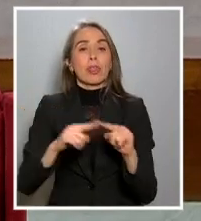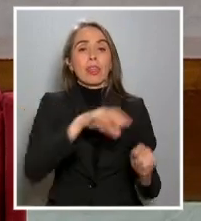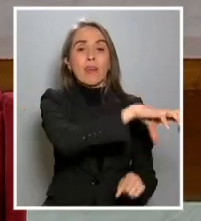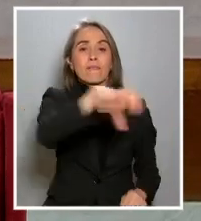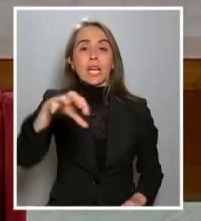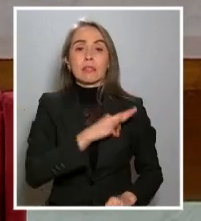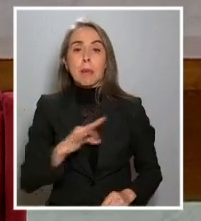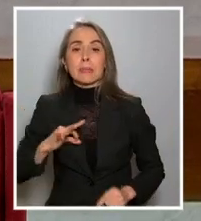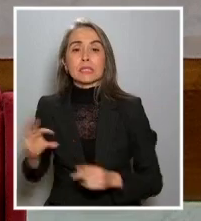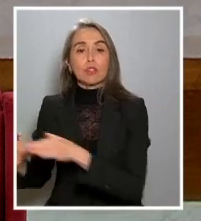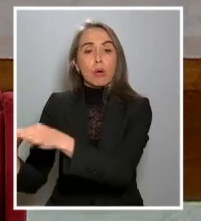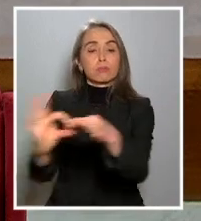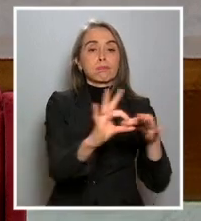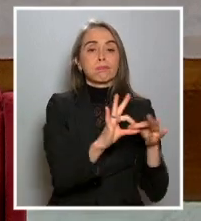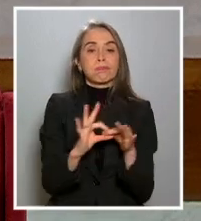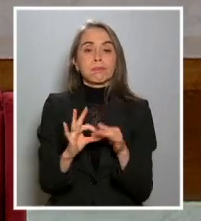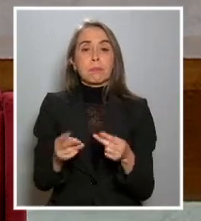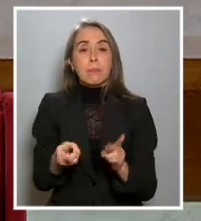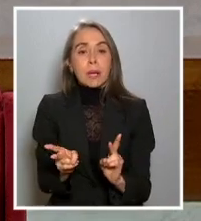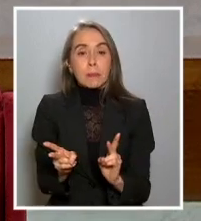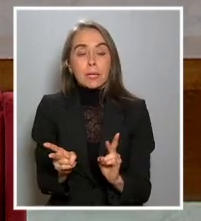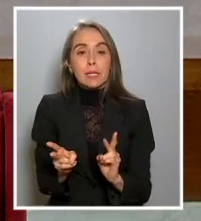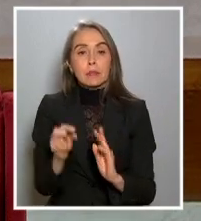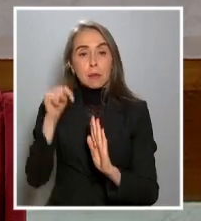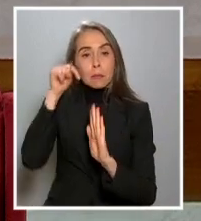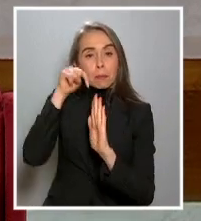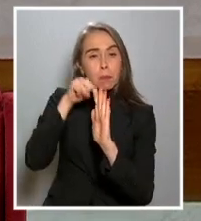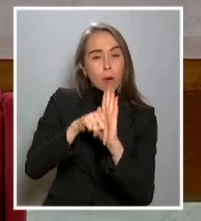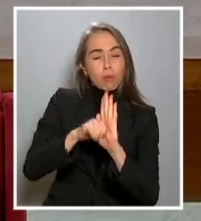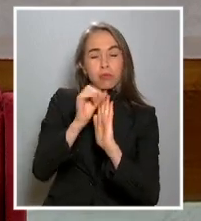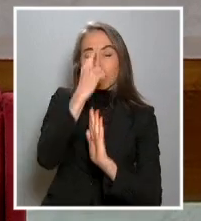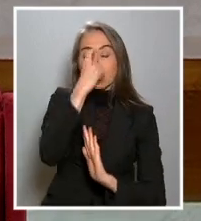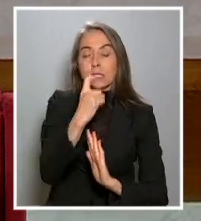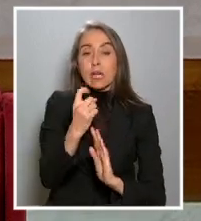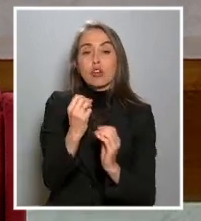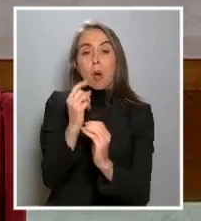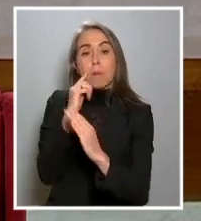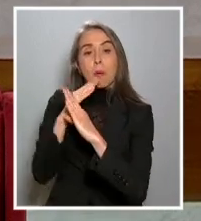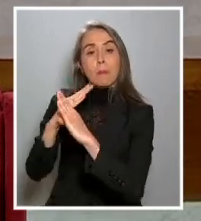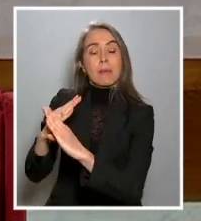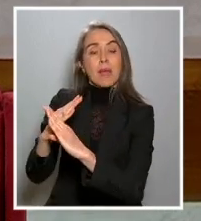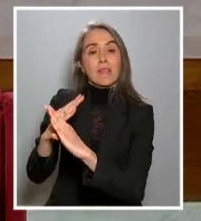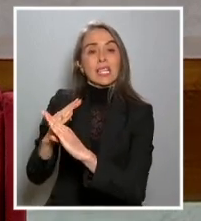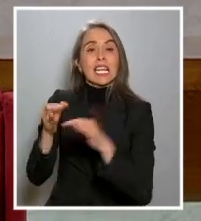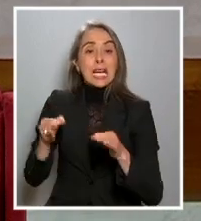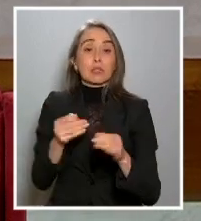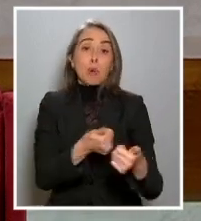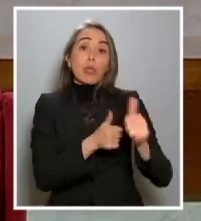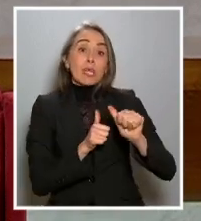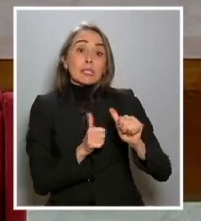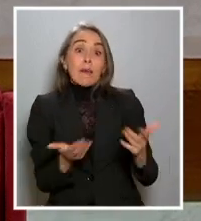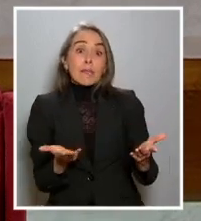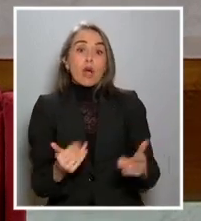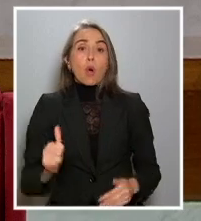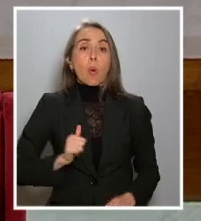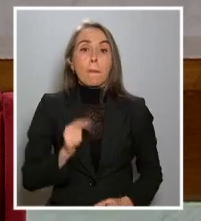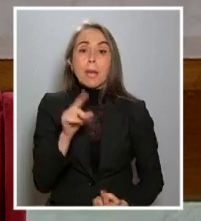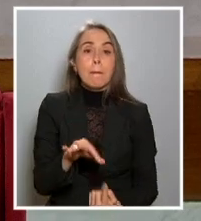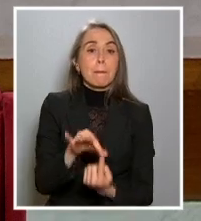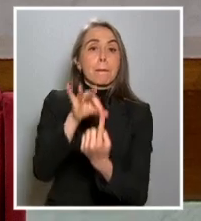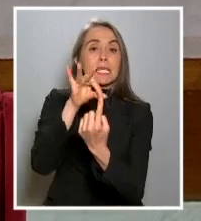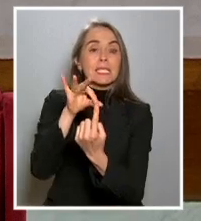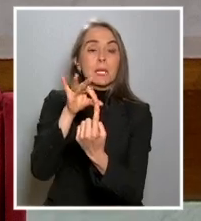intersectorial, que permita abordar en serio el desafío de la prevención en seguridad y cumplir con esta que es la